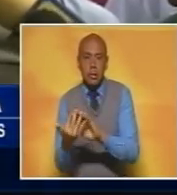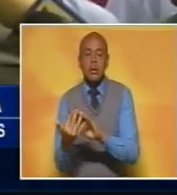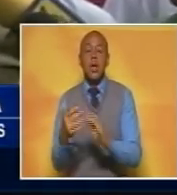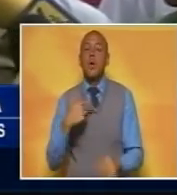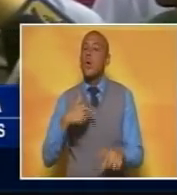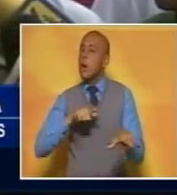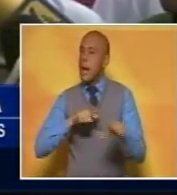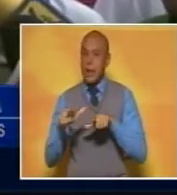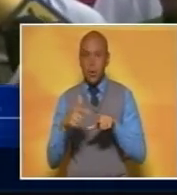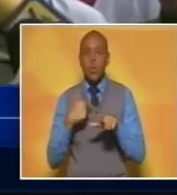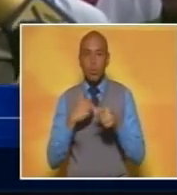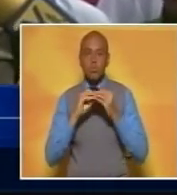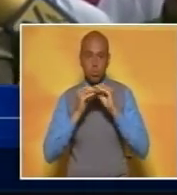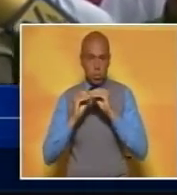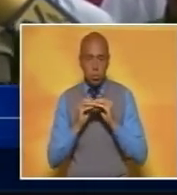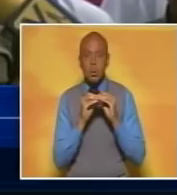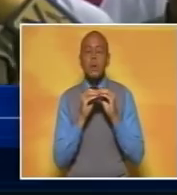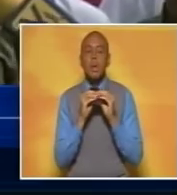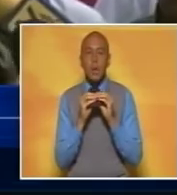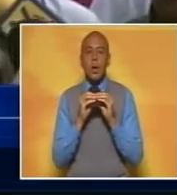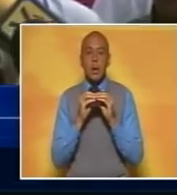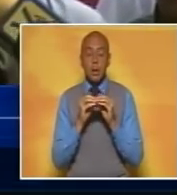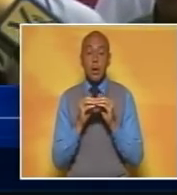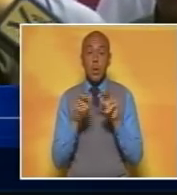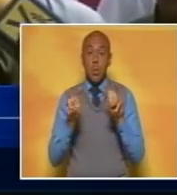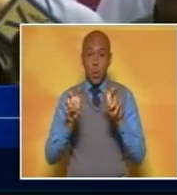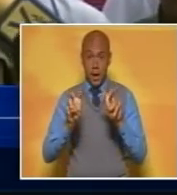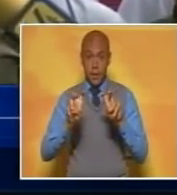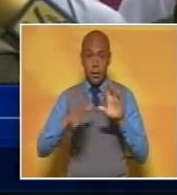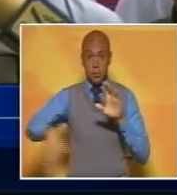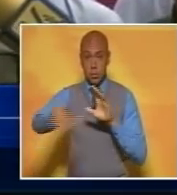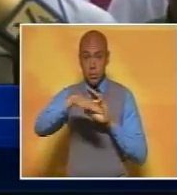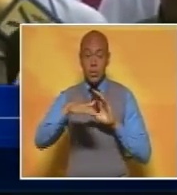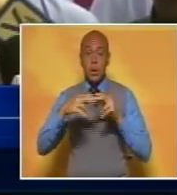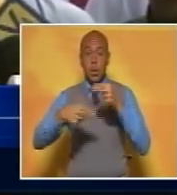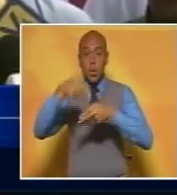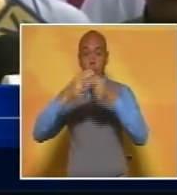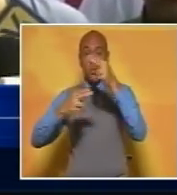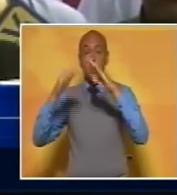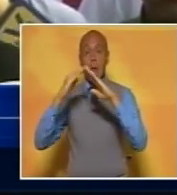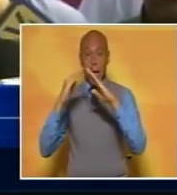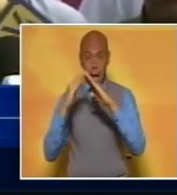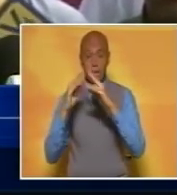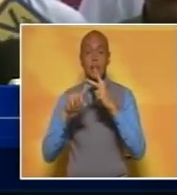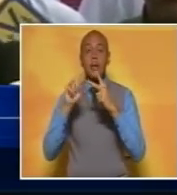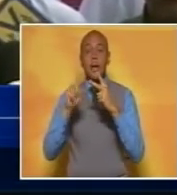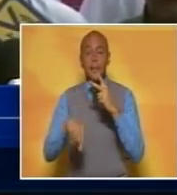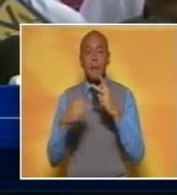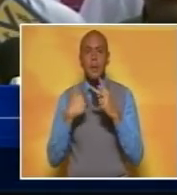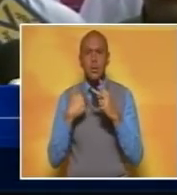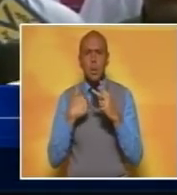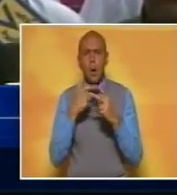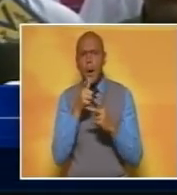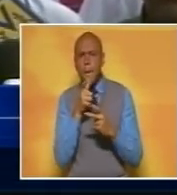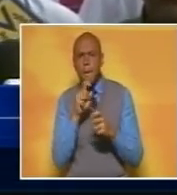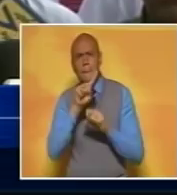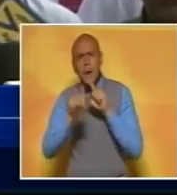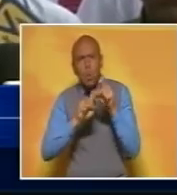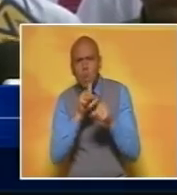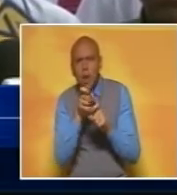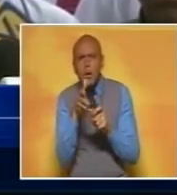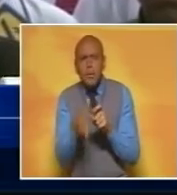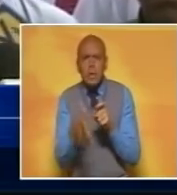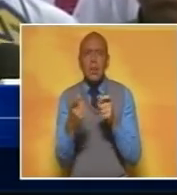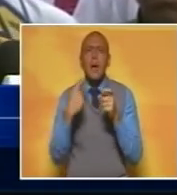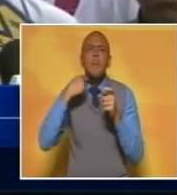estamos levantando el plan de vivienda, donde se van a construir las viviendas, y estamos también haciendo el censo de lo que se haya perdido de línea blanca, que si